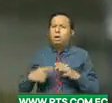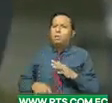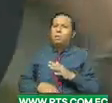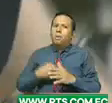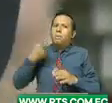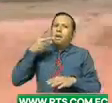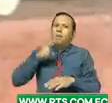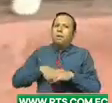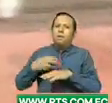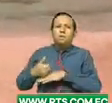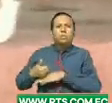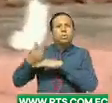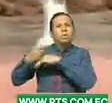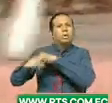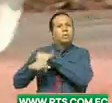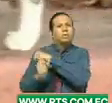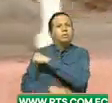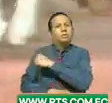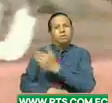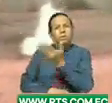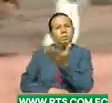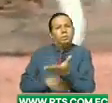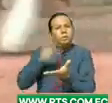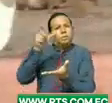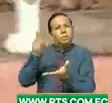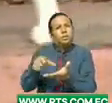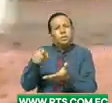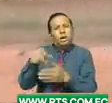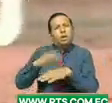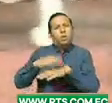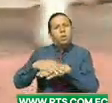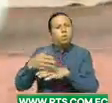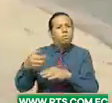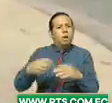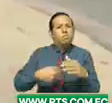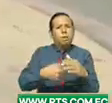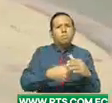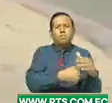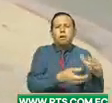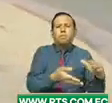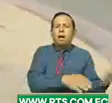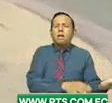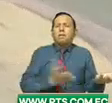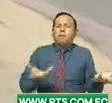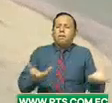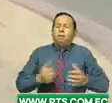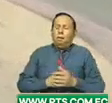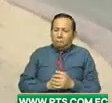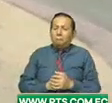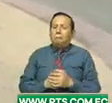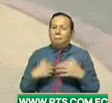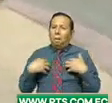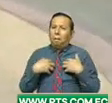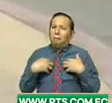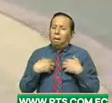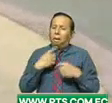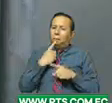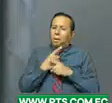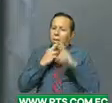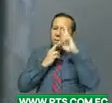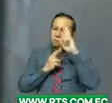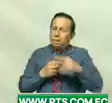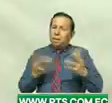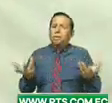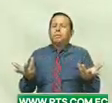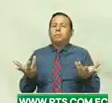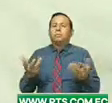autoridades aplican sanciones en contra de una persona que acabó con la vida de tres felinos. Para su propietaria, la justicia ha llegado, es lo que asegura, y